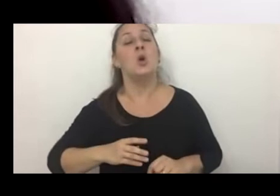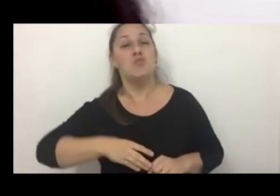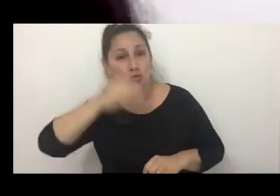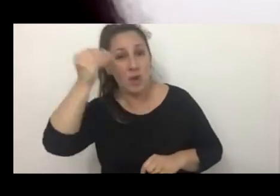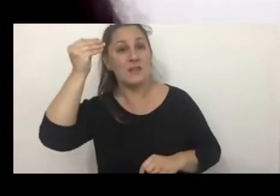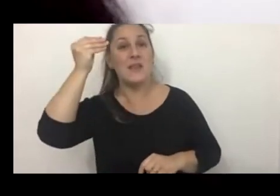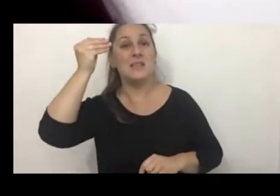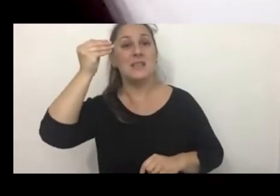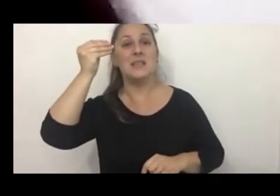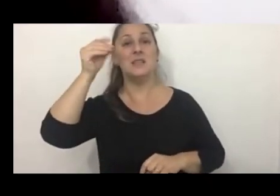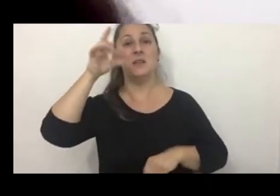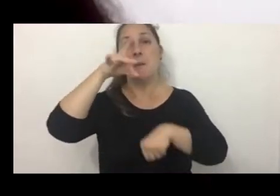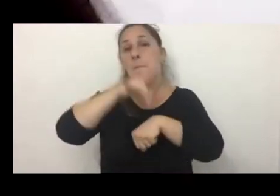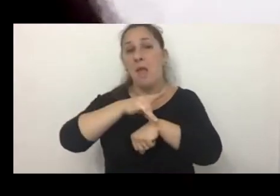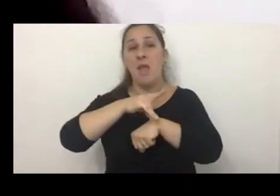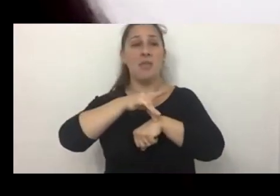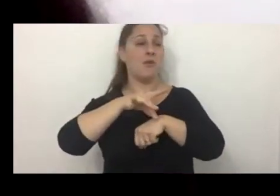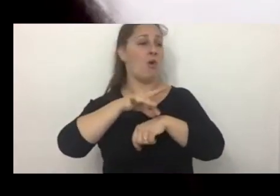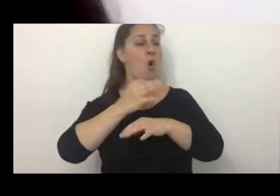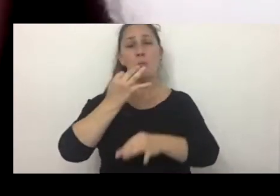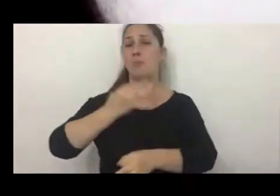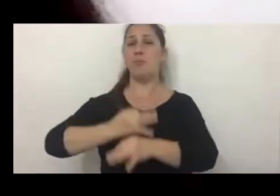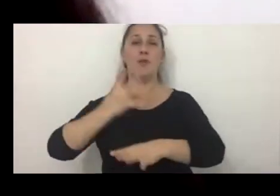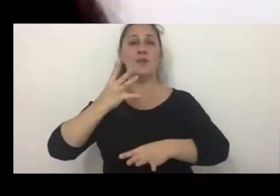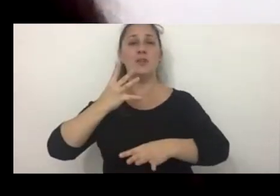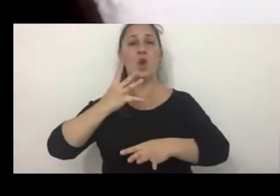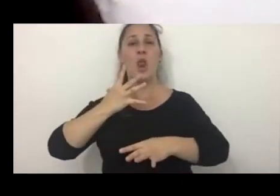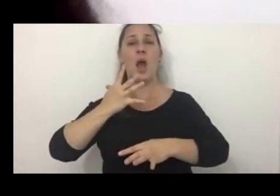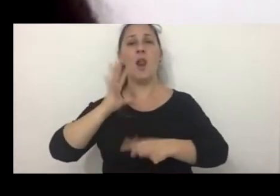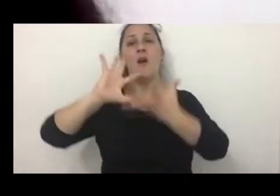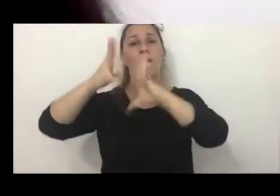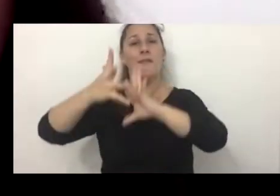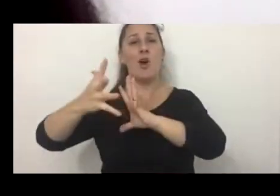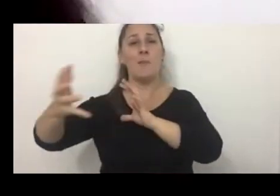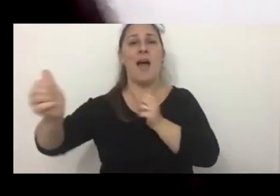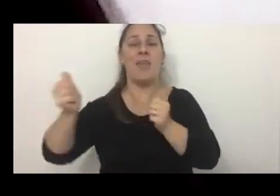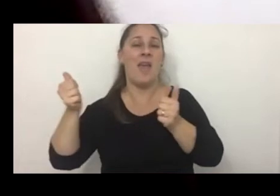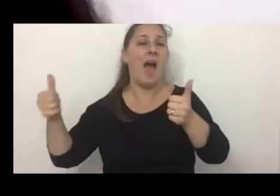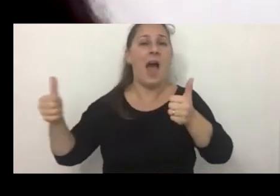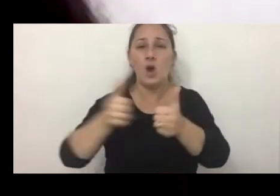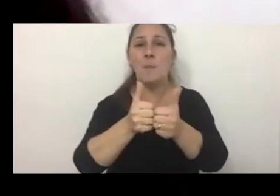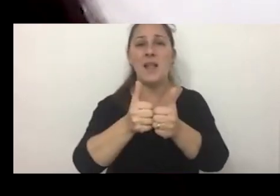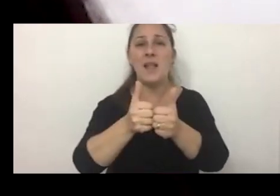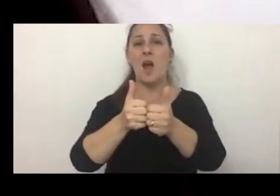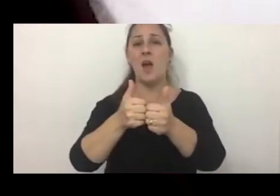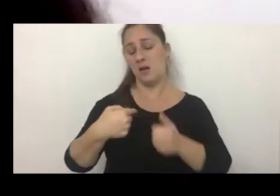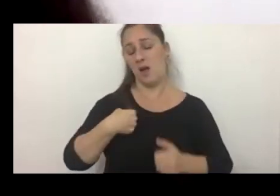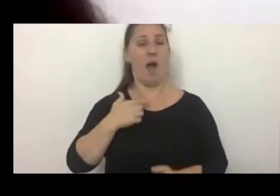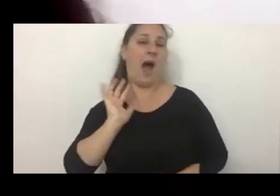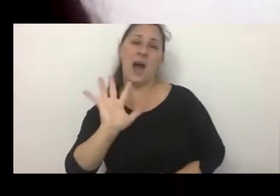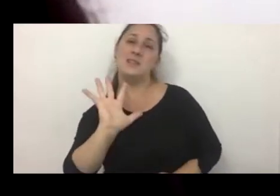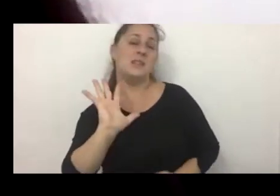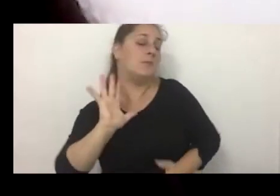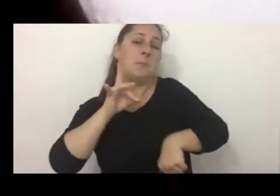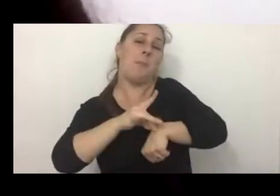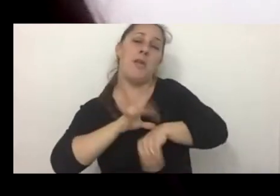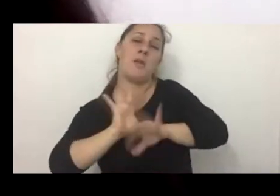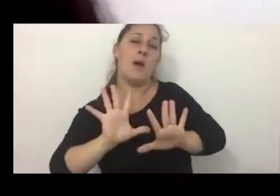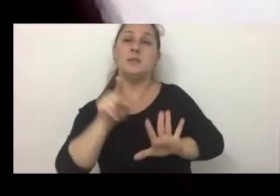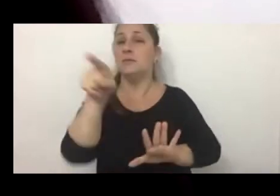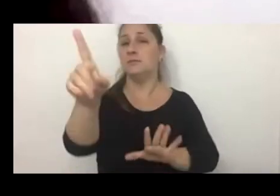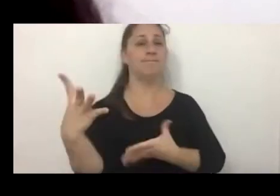Cuando uno habla de respeto, no habla de tratar con respeto, sino que habla, además de eso, de respetar algo que está en una